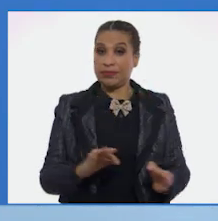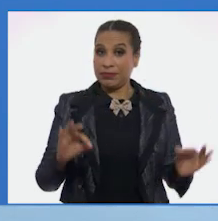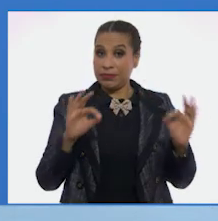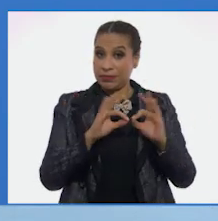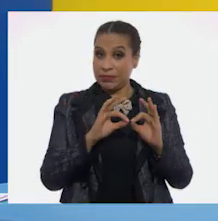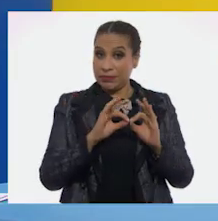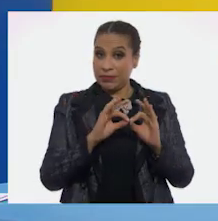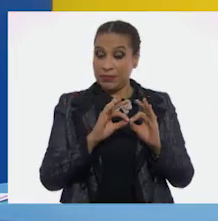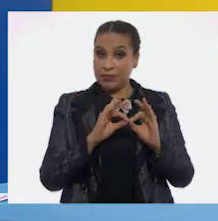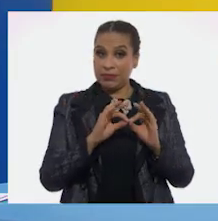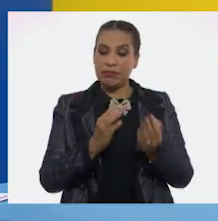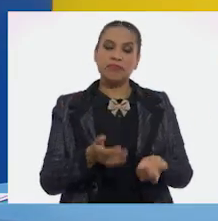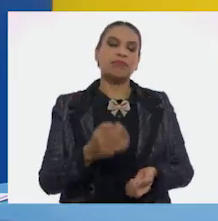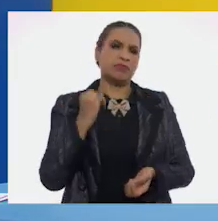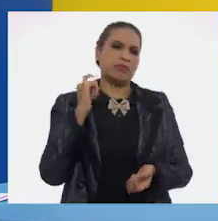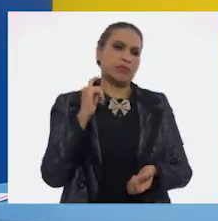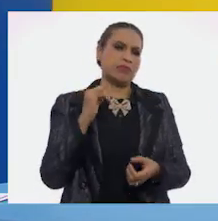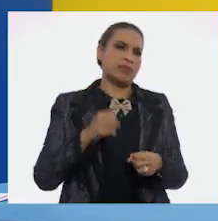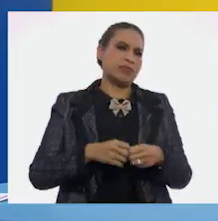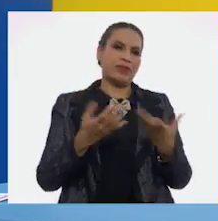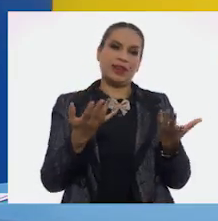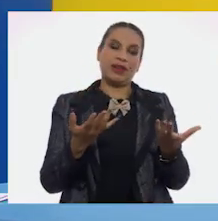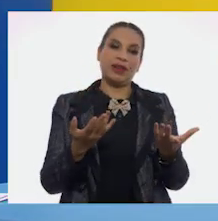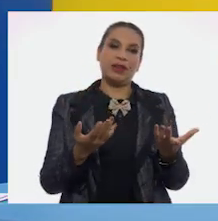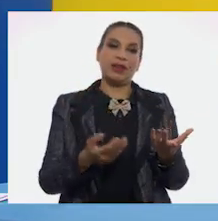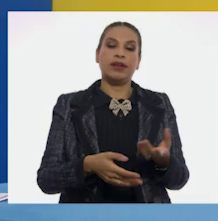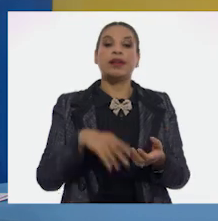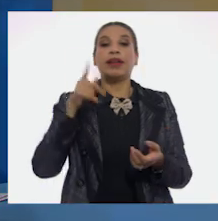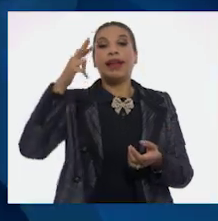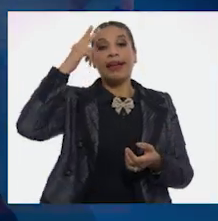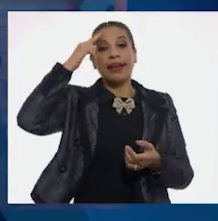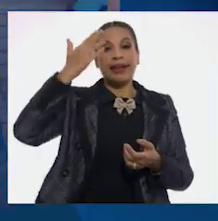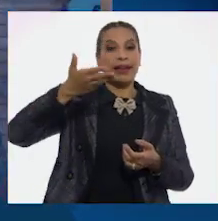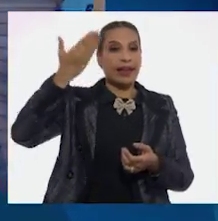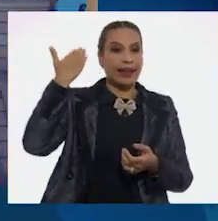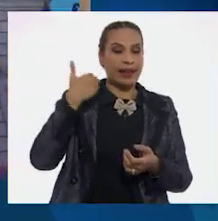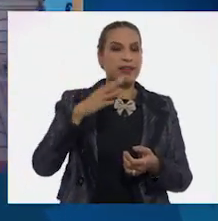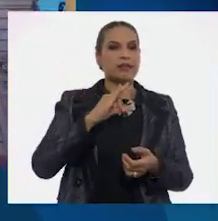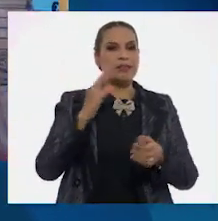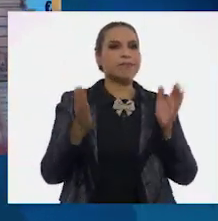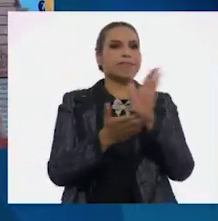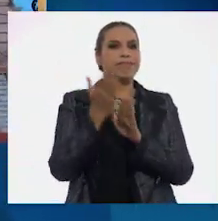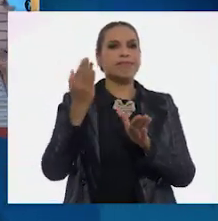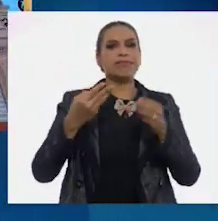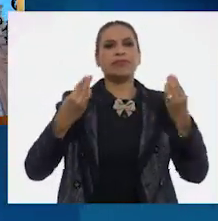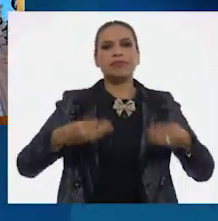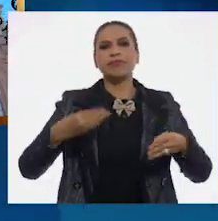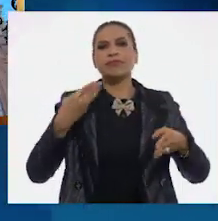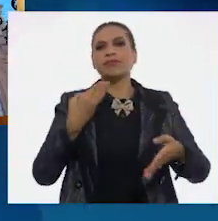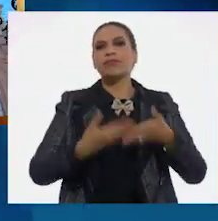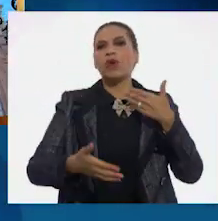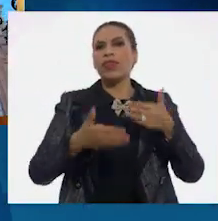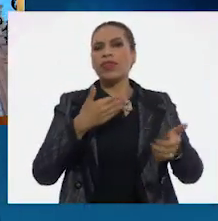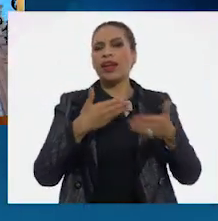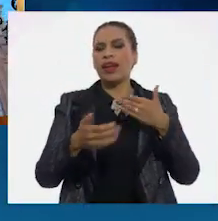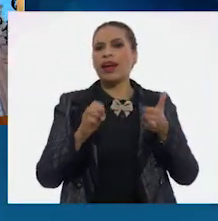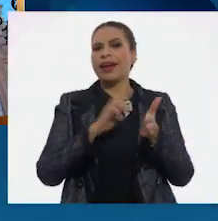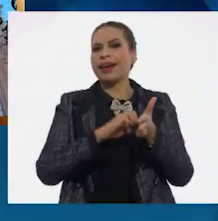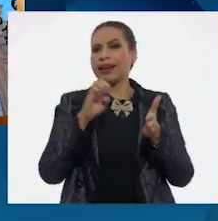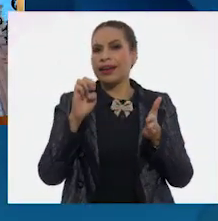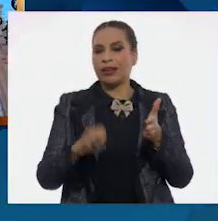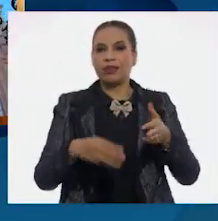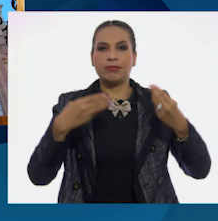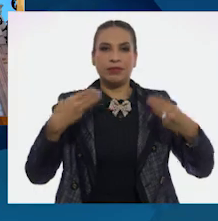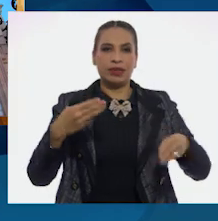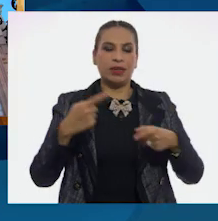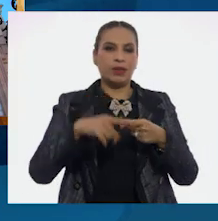¿no? Sí, claro, Ton. Durante el Porfiriato también se construyeron mercados modernos, como por ejemplo el